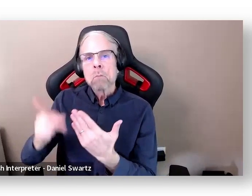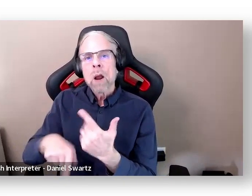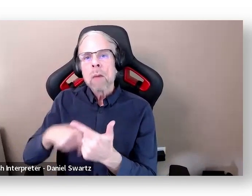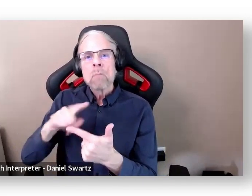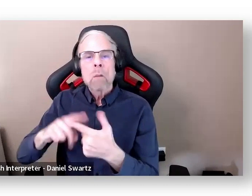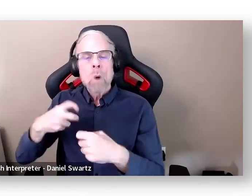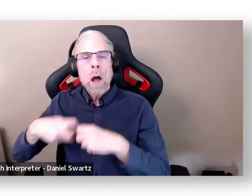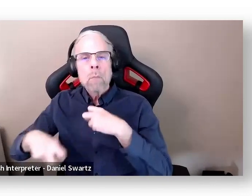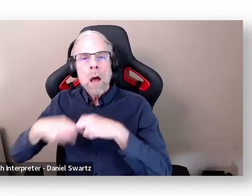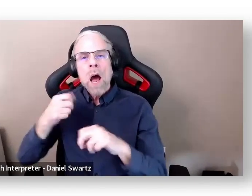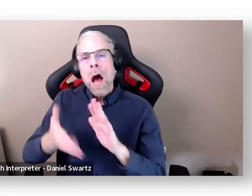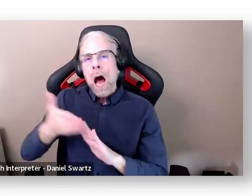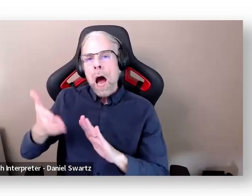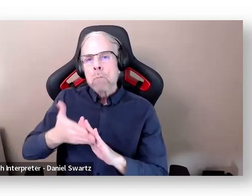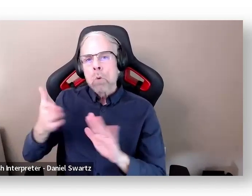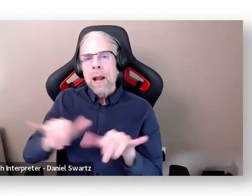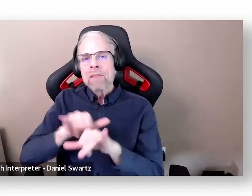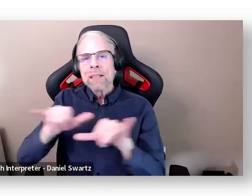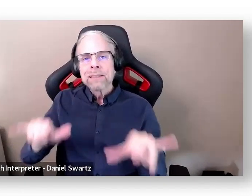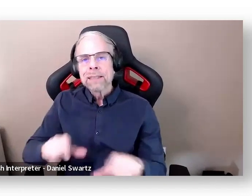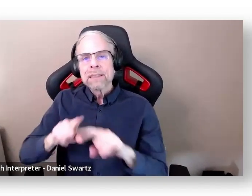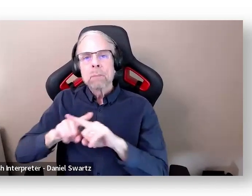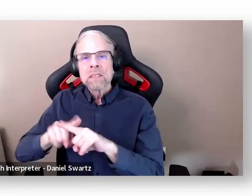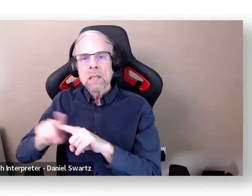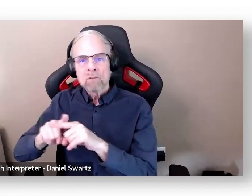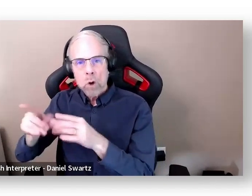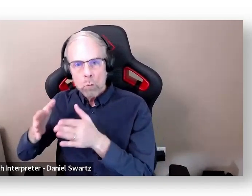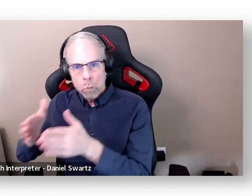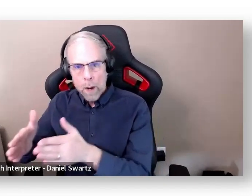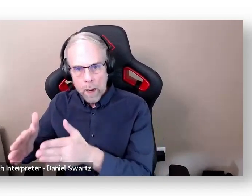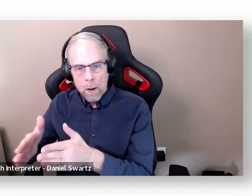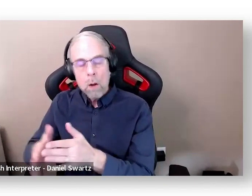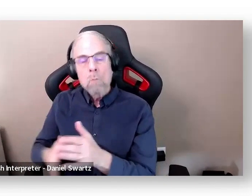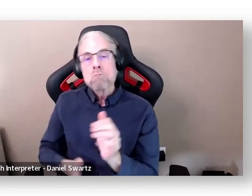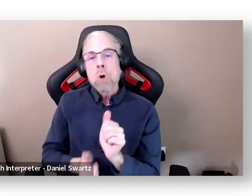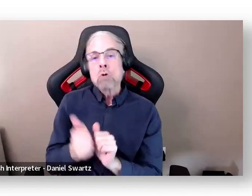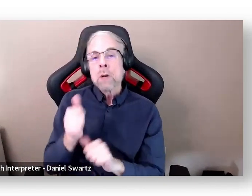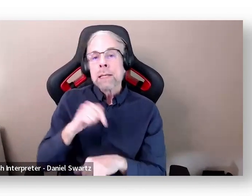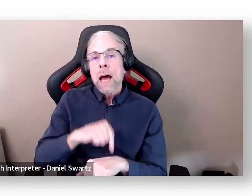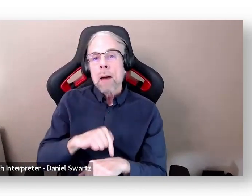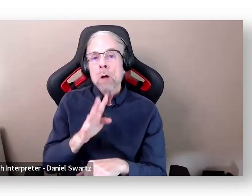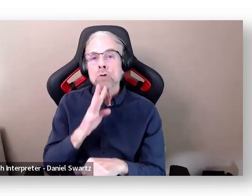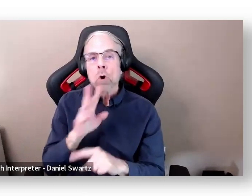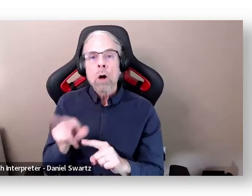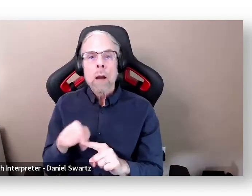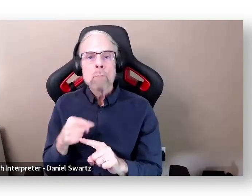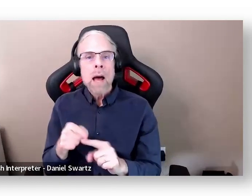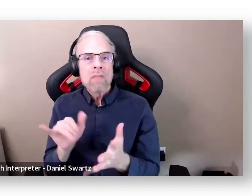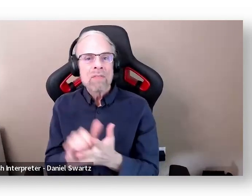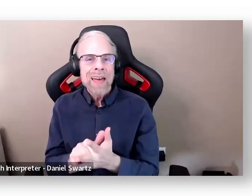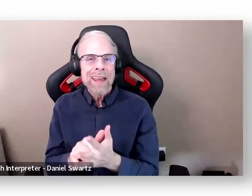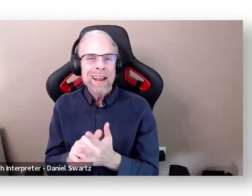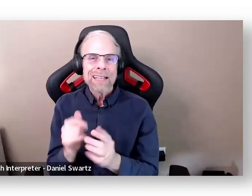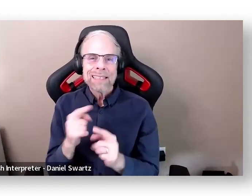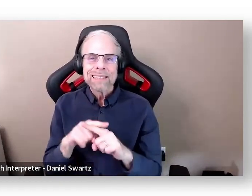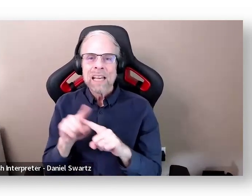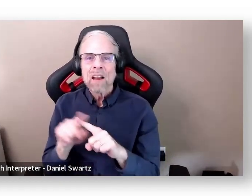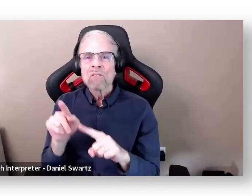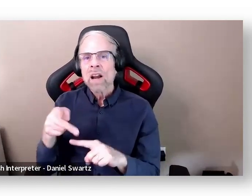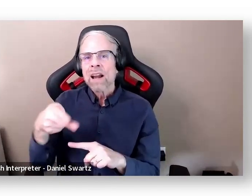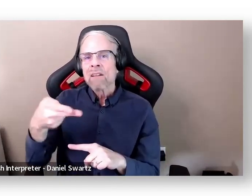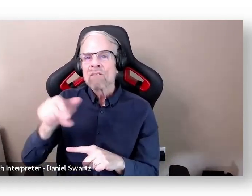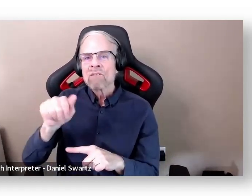podemos atacar ese problema es hacer las cosas diferentes. Y voy a